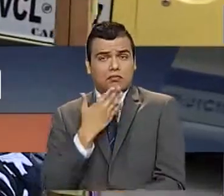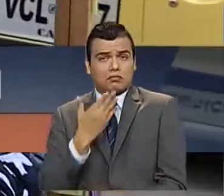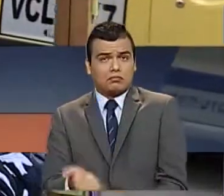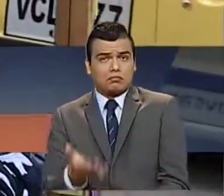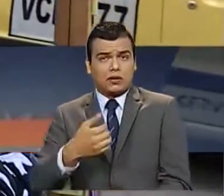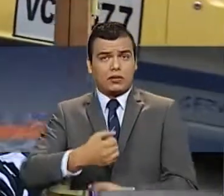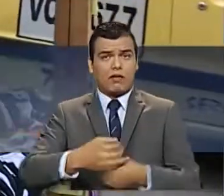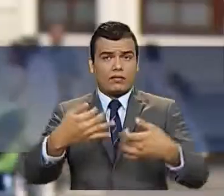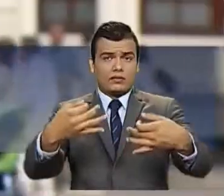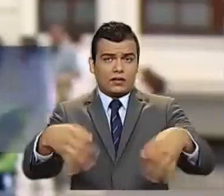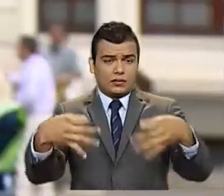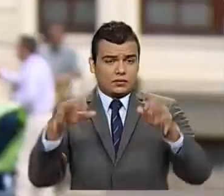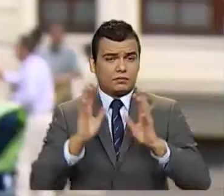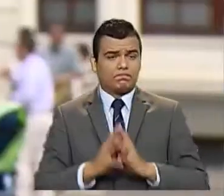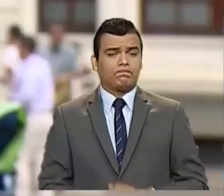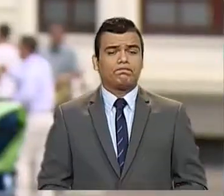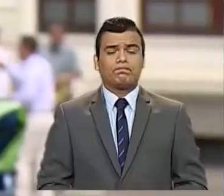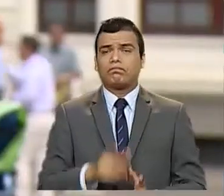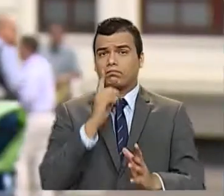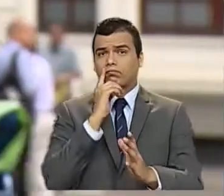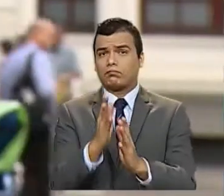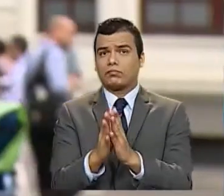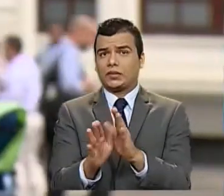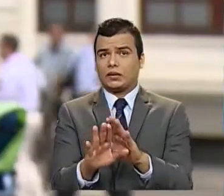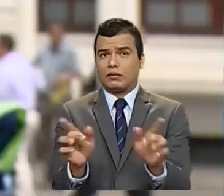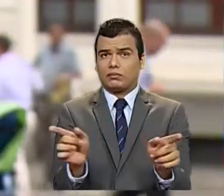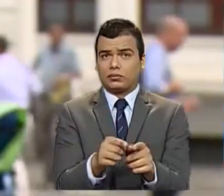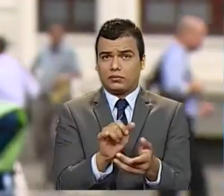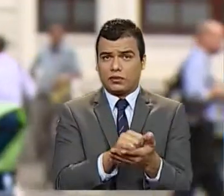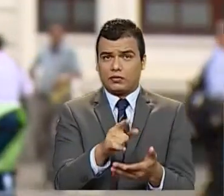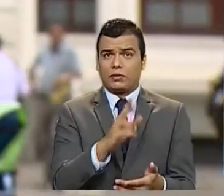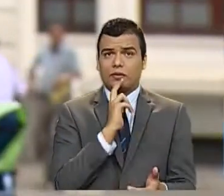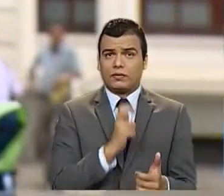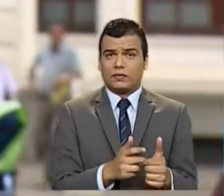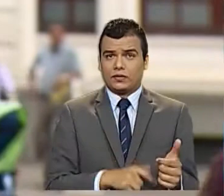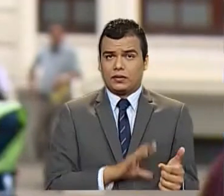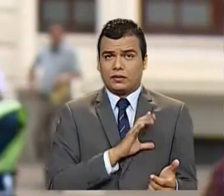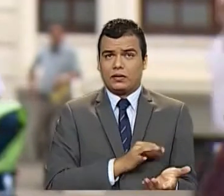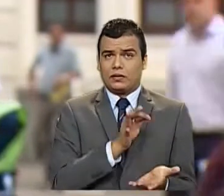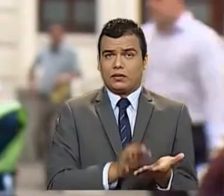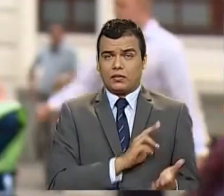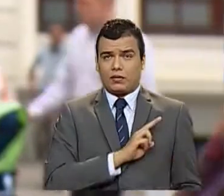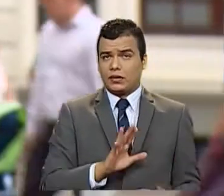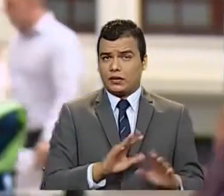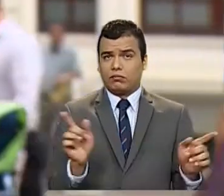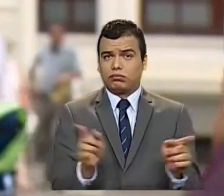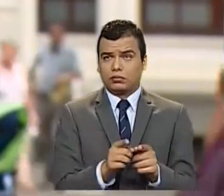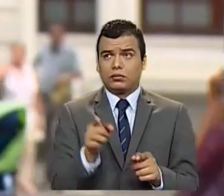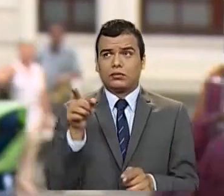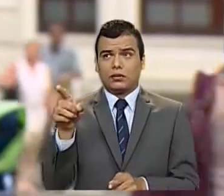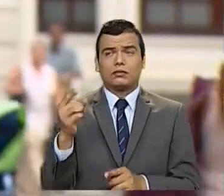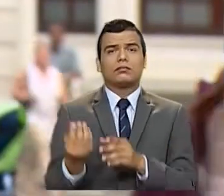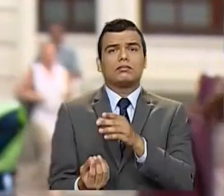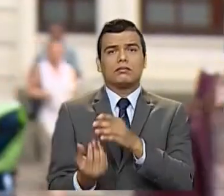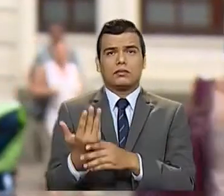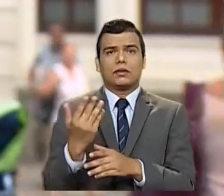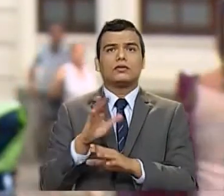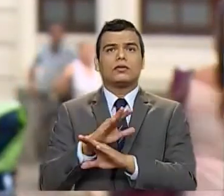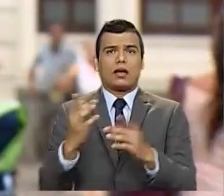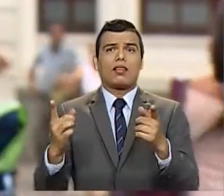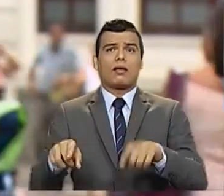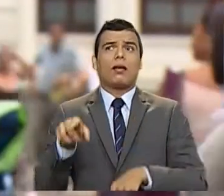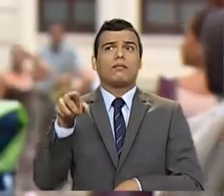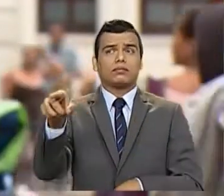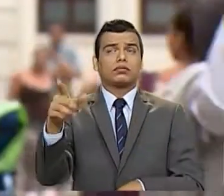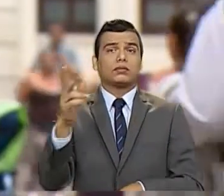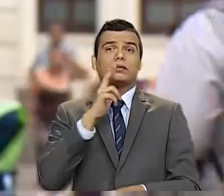informalidad. Pero esta situación no es solo compleja en la capital vallecaucana, en la ciudad de Pasto también es